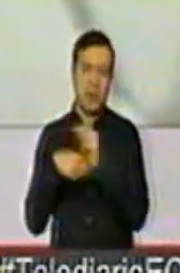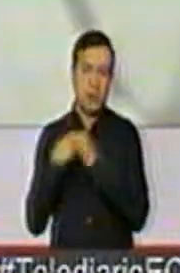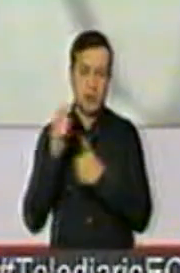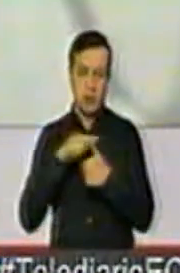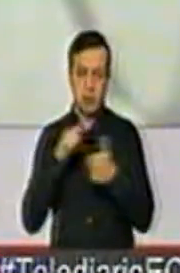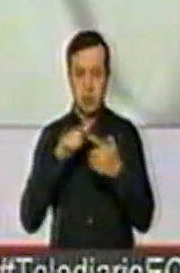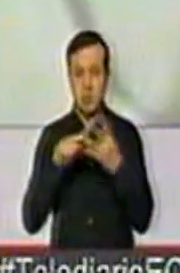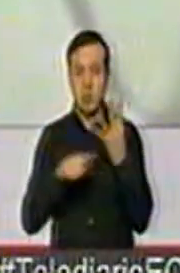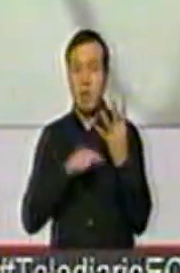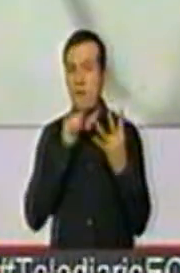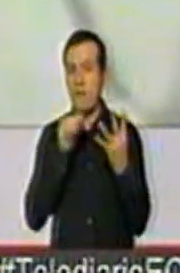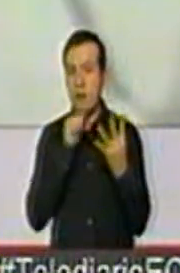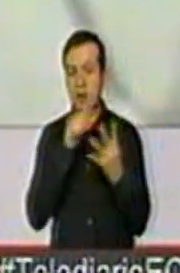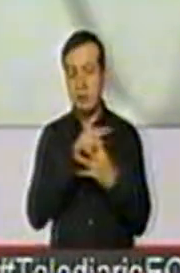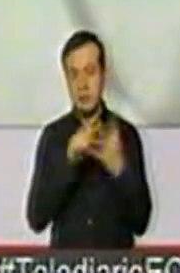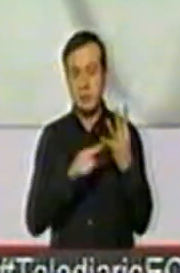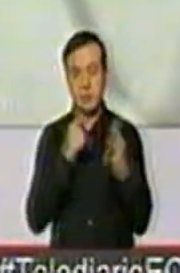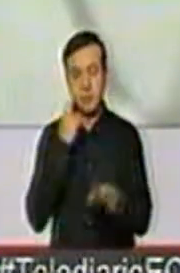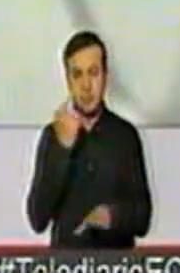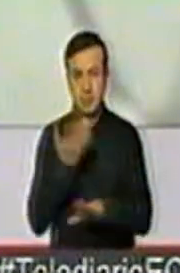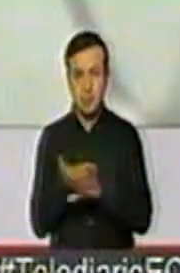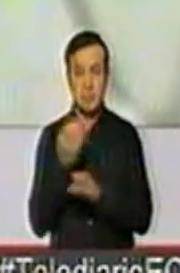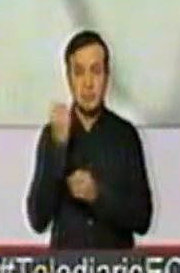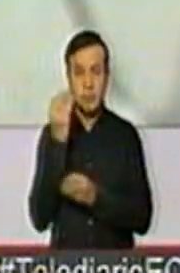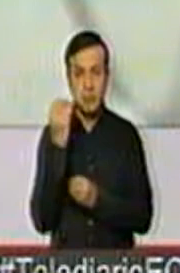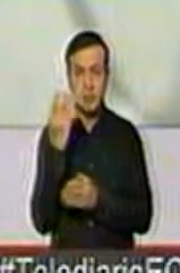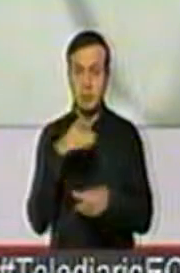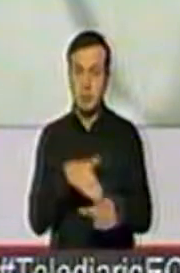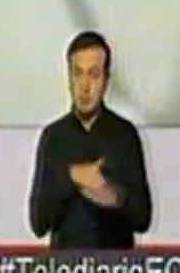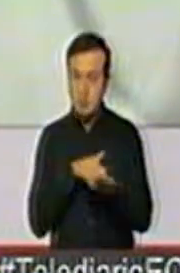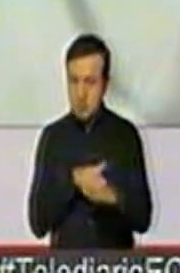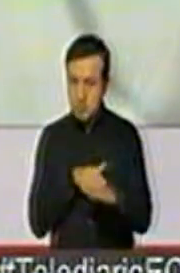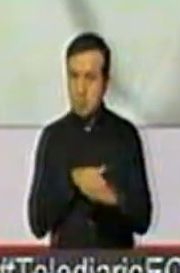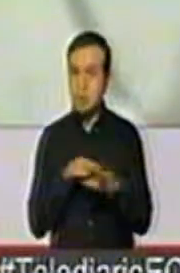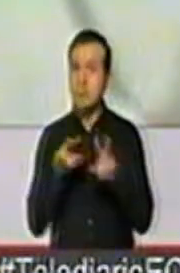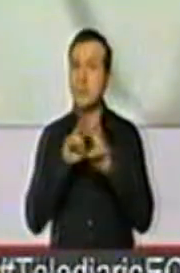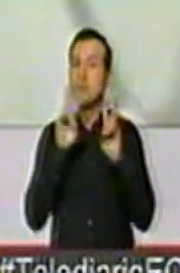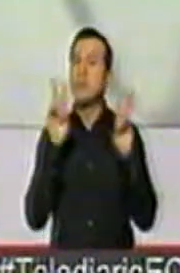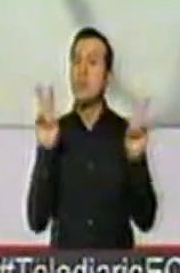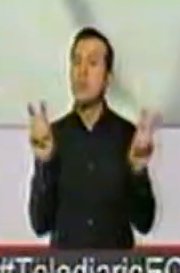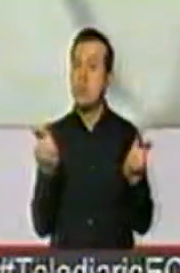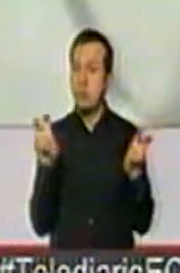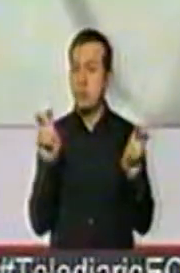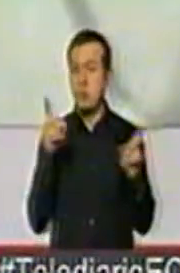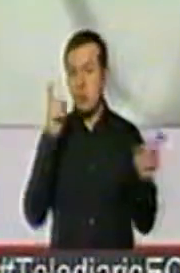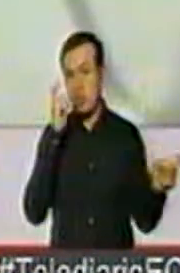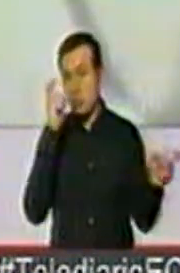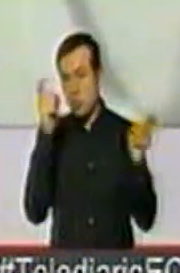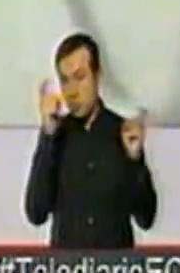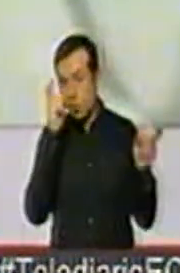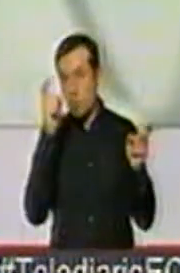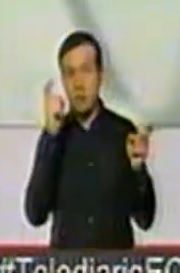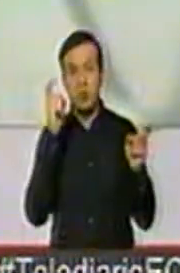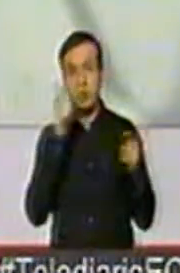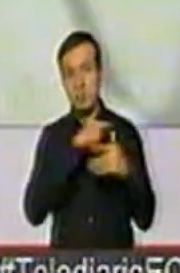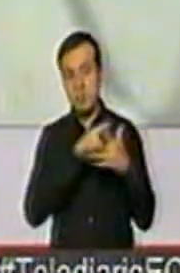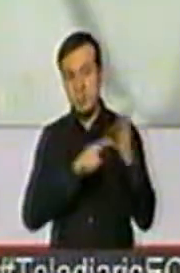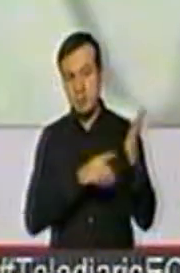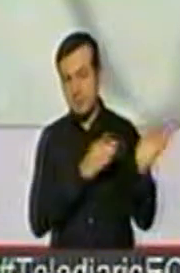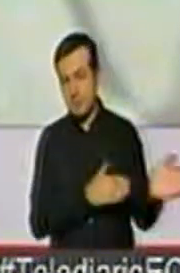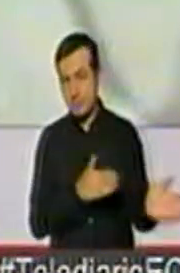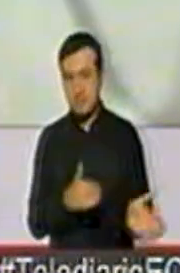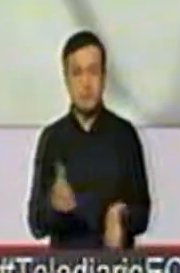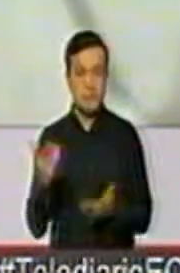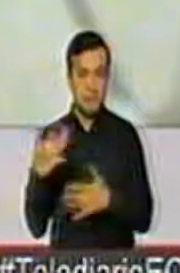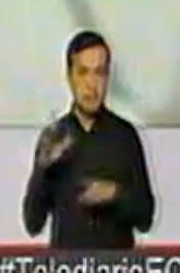las otras lo que se está haciendo es presentando la información de respaldo sobre los controles y los métodos que